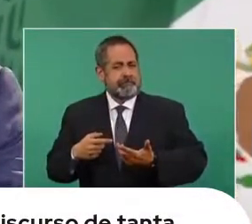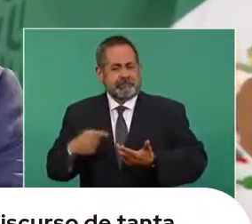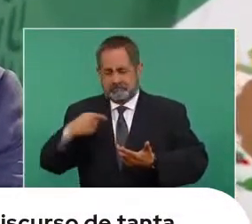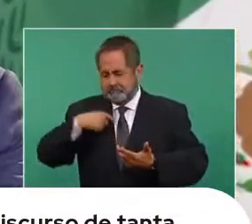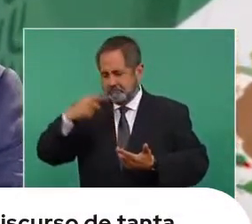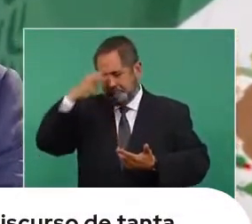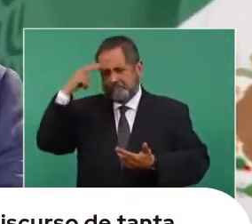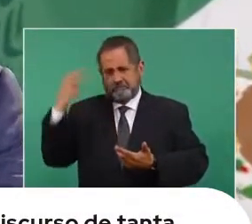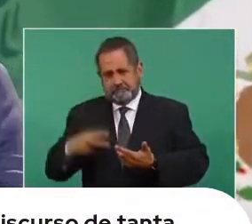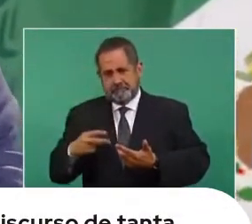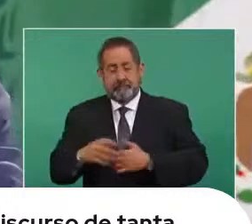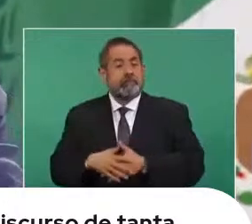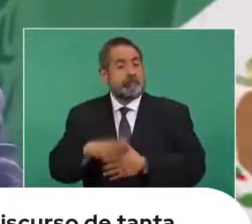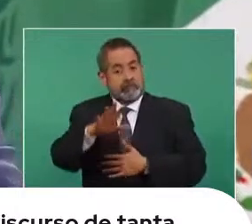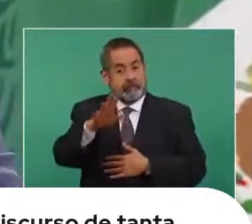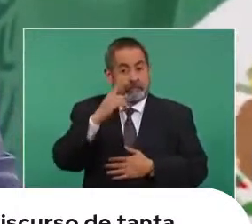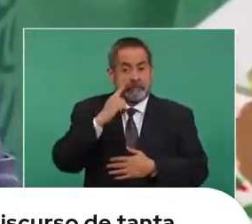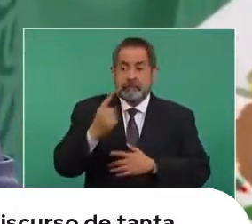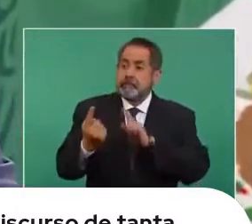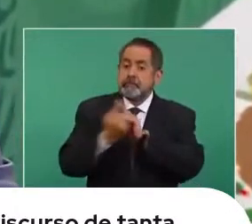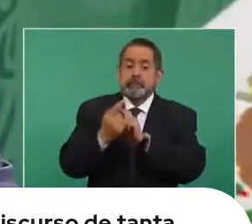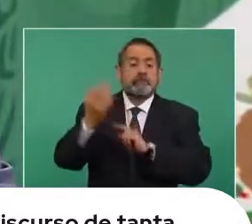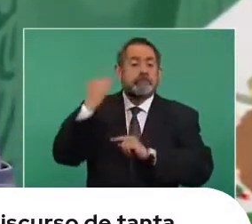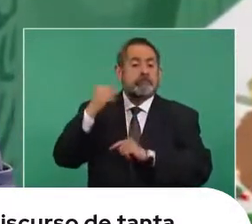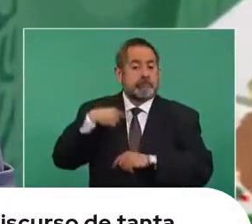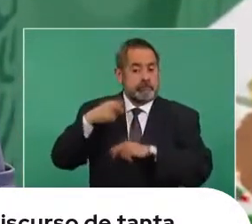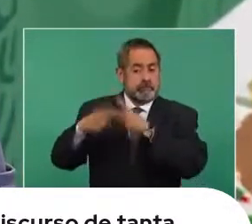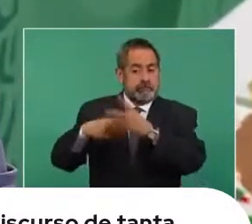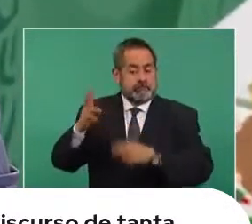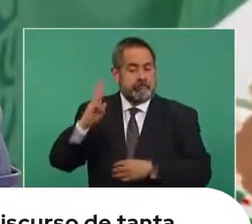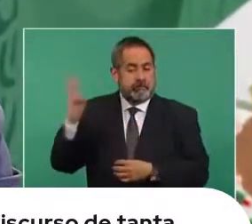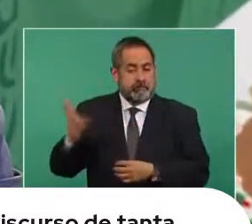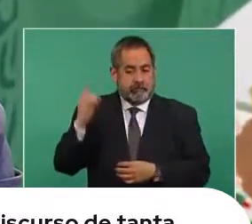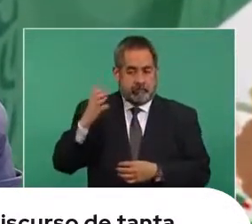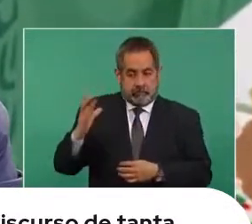ser mexicano. Ahora que estuve en Washington,